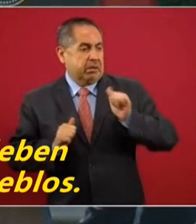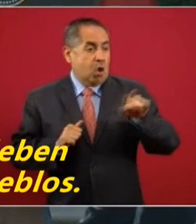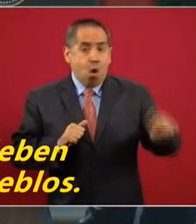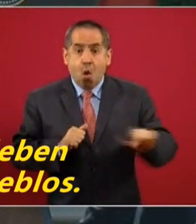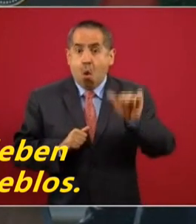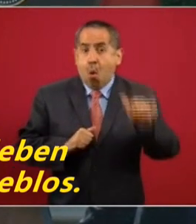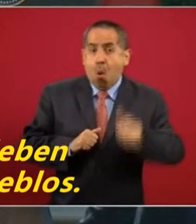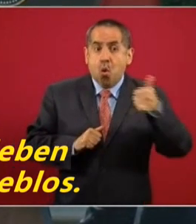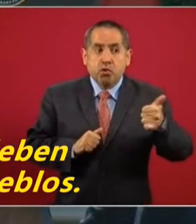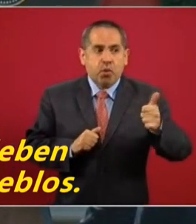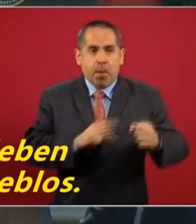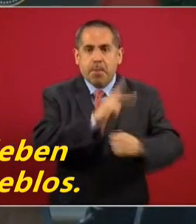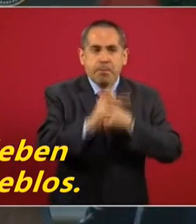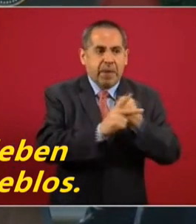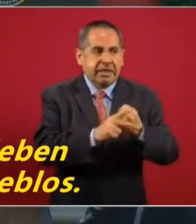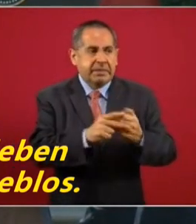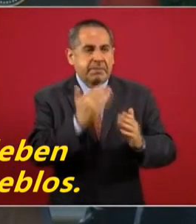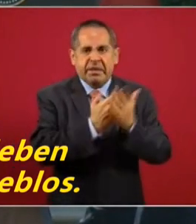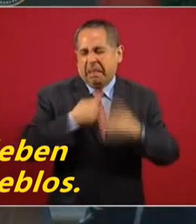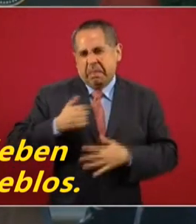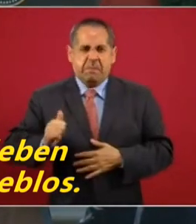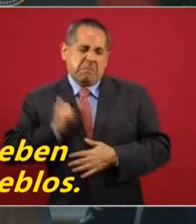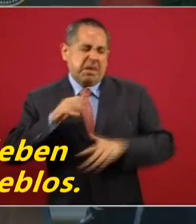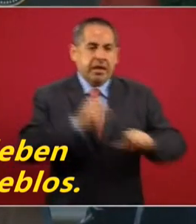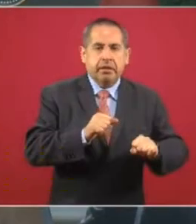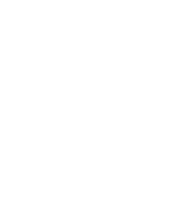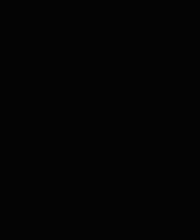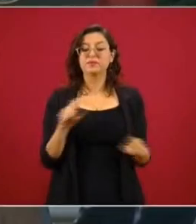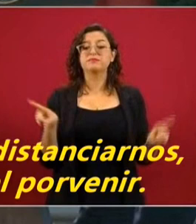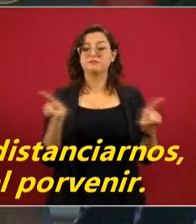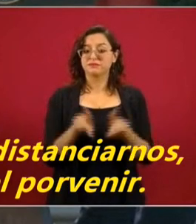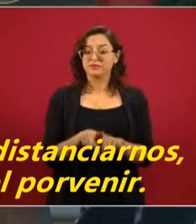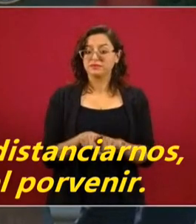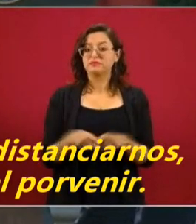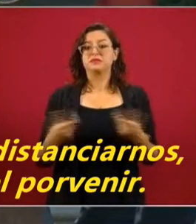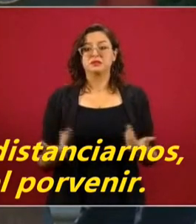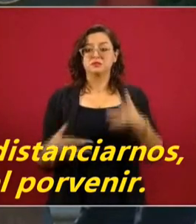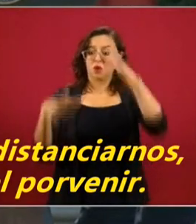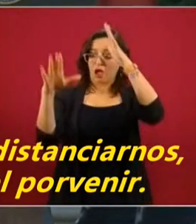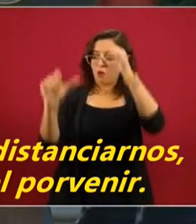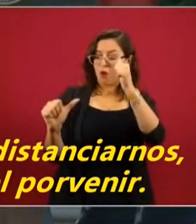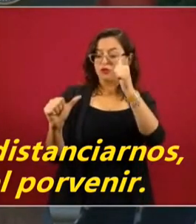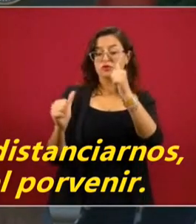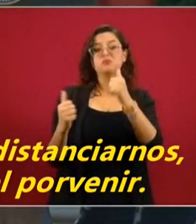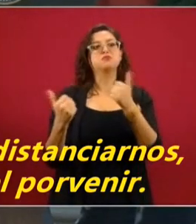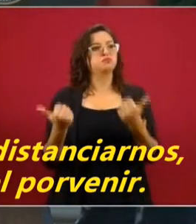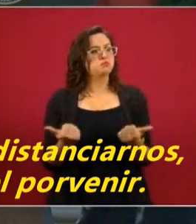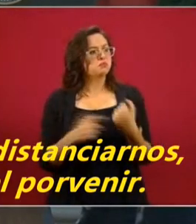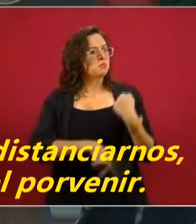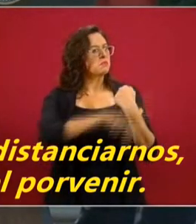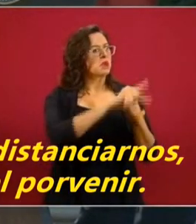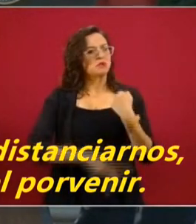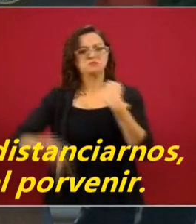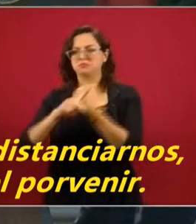deben aprovecharse del infortunio de otros pueblos. Y con respeto a nuestras